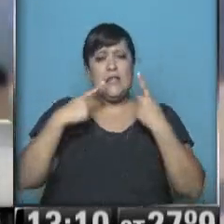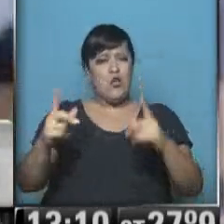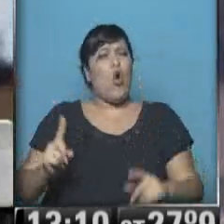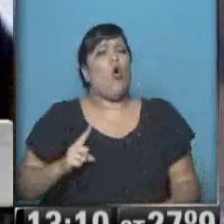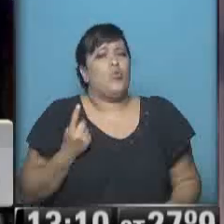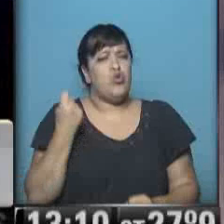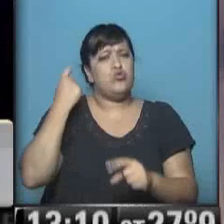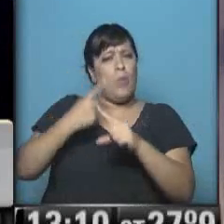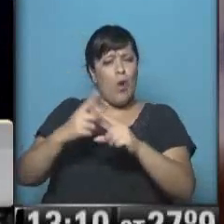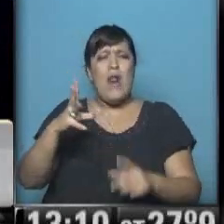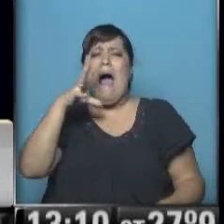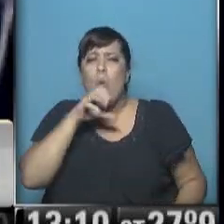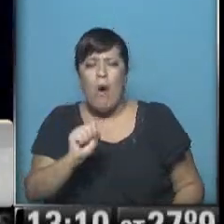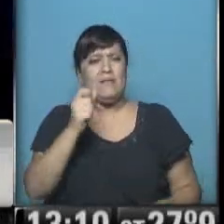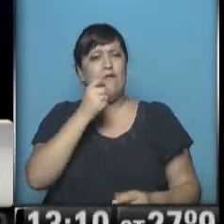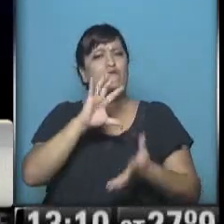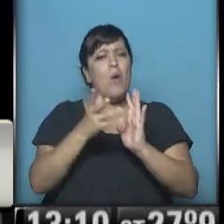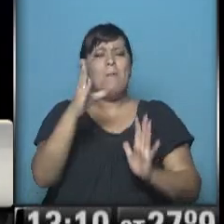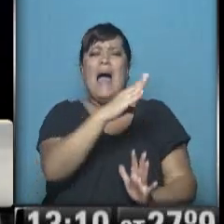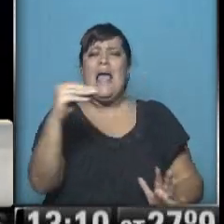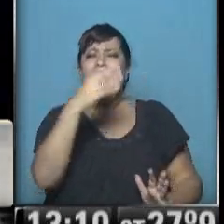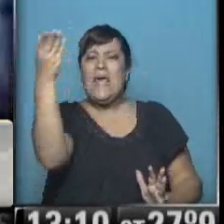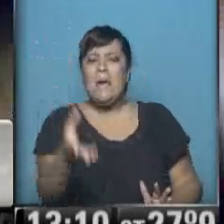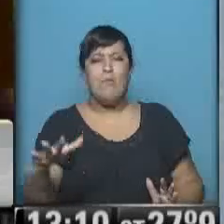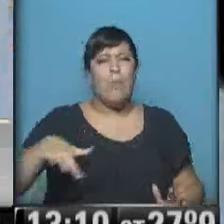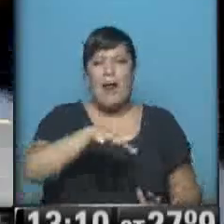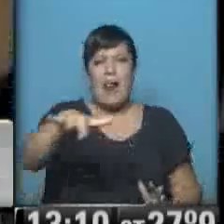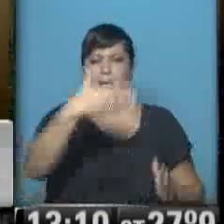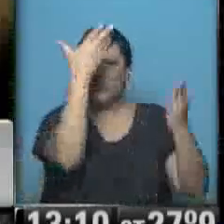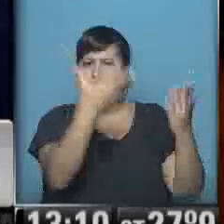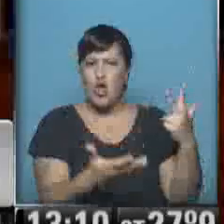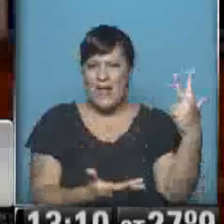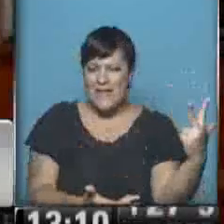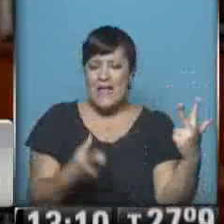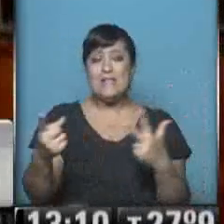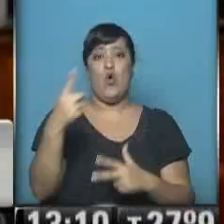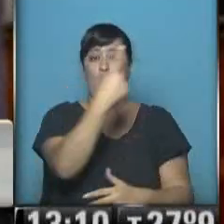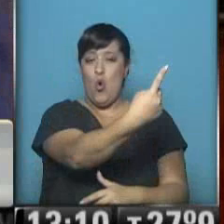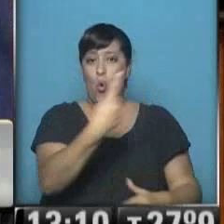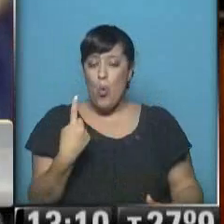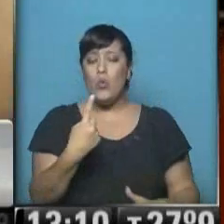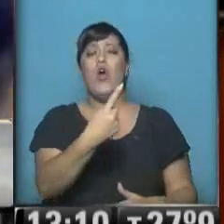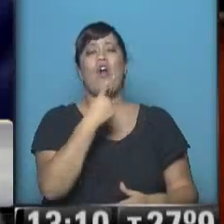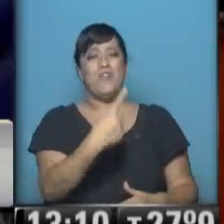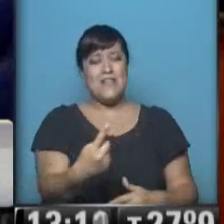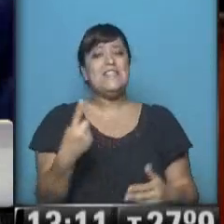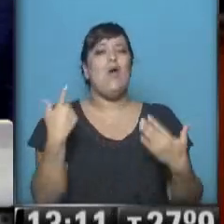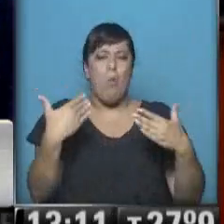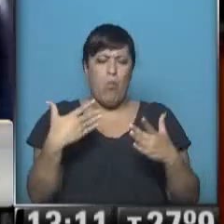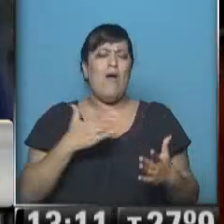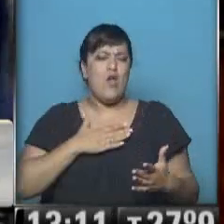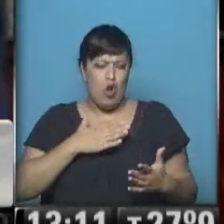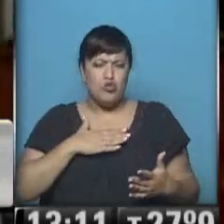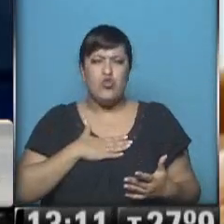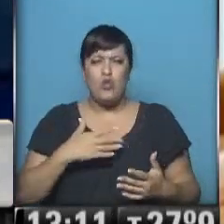resistencia que mostraron, por el valor y el ejemplo que representa esto para todo nuestro pueblo. Gerardo, uno de los liberados, respondió, puede contar con nosotros